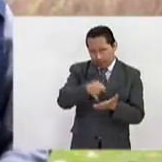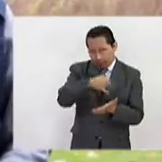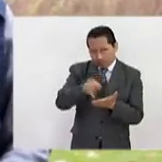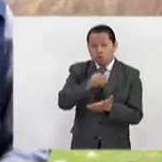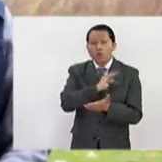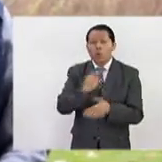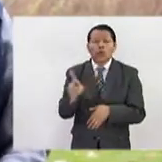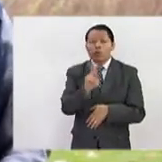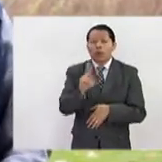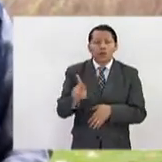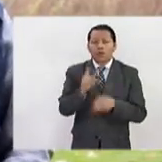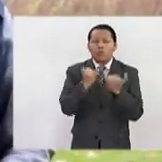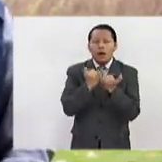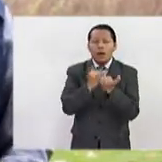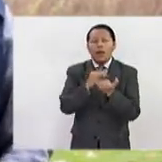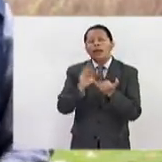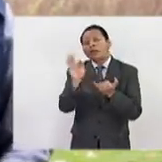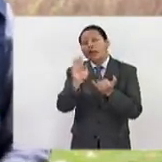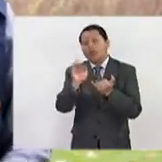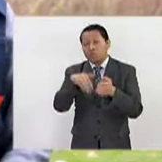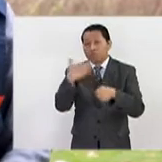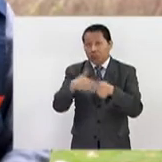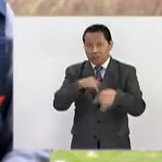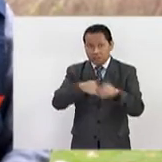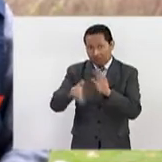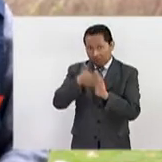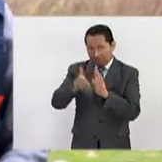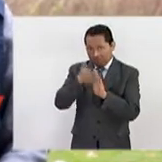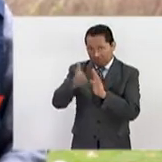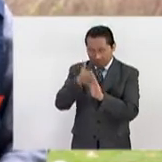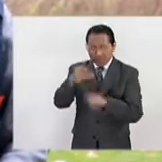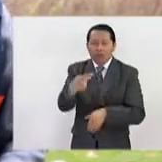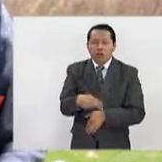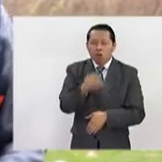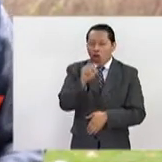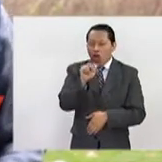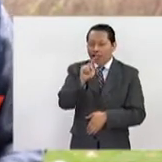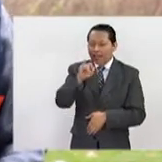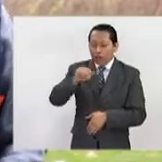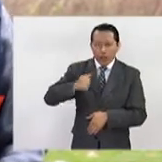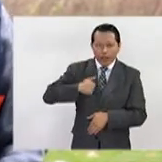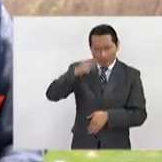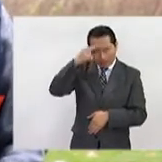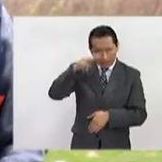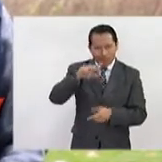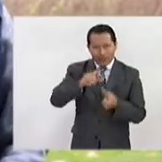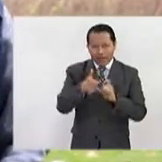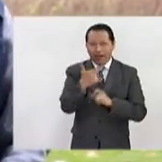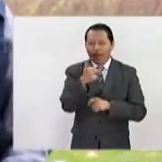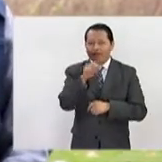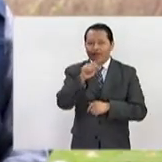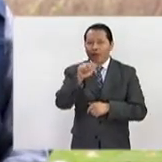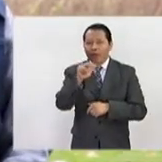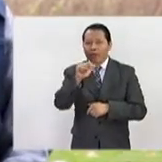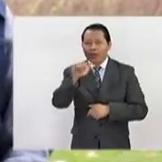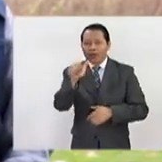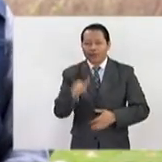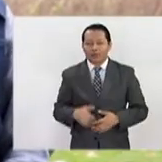similar para trabajadores de la construcción. Desde la provincia de Ontario, Canadá, para México al Día, Gabriel Ramírez.